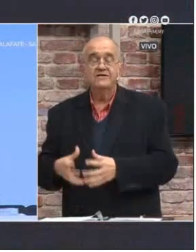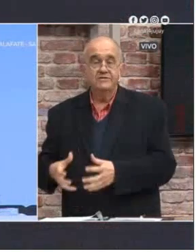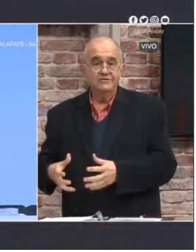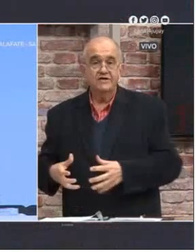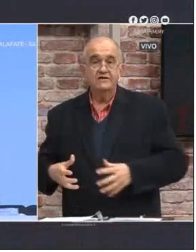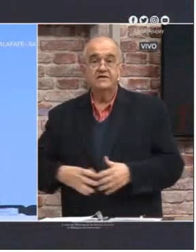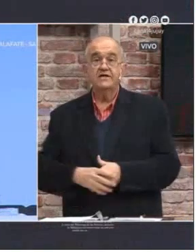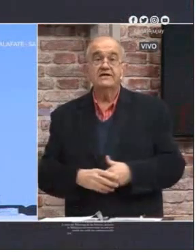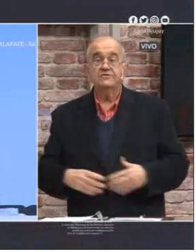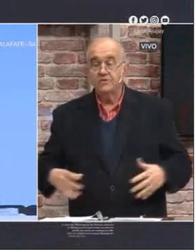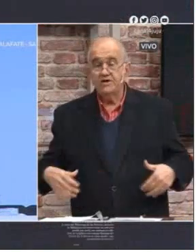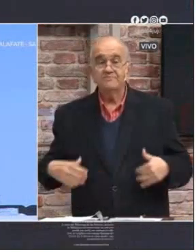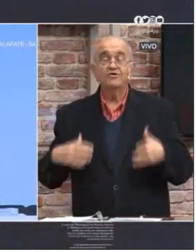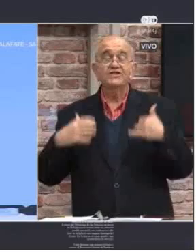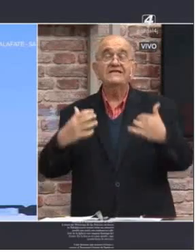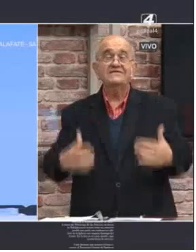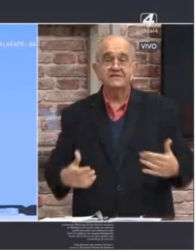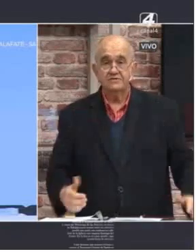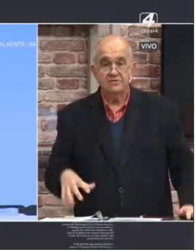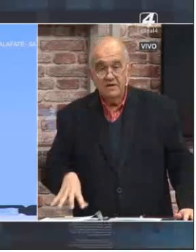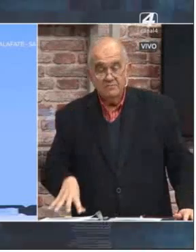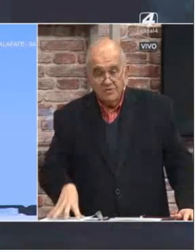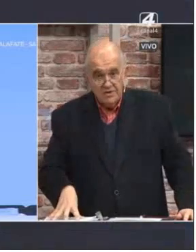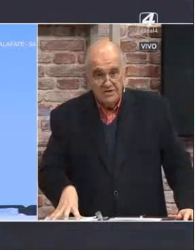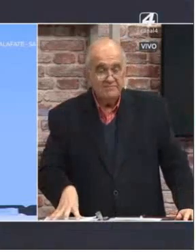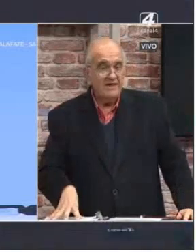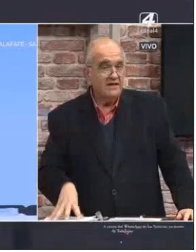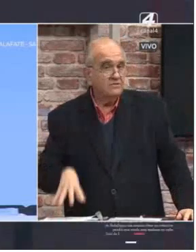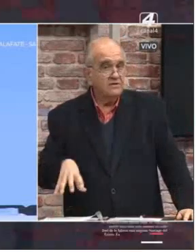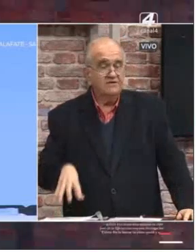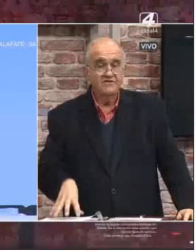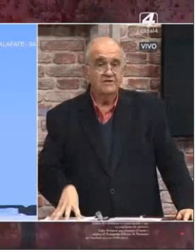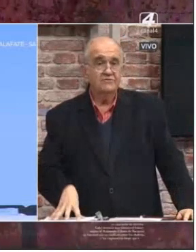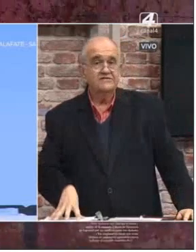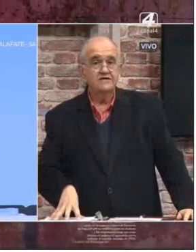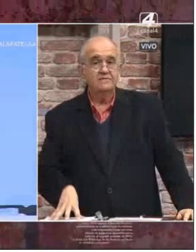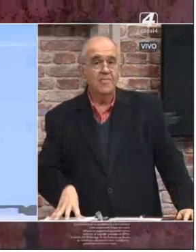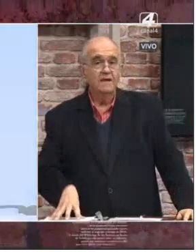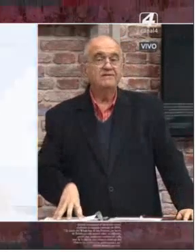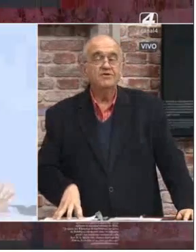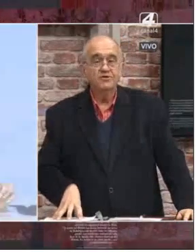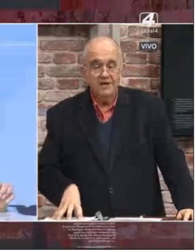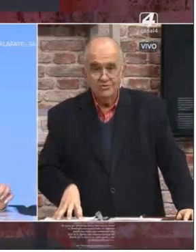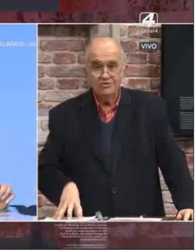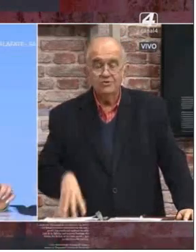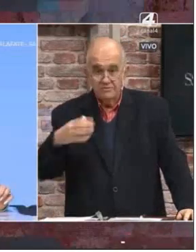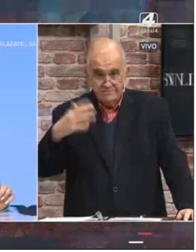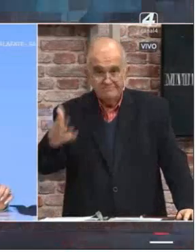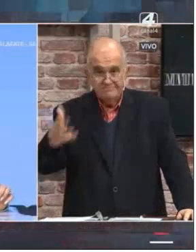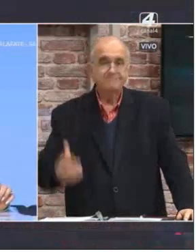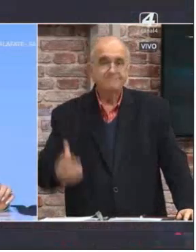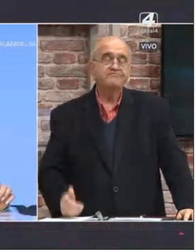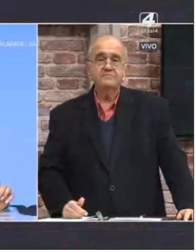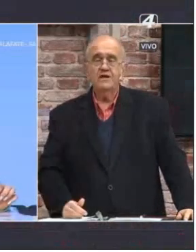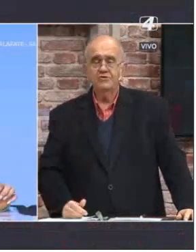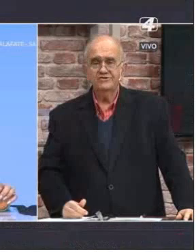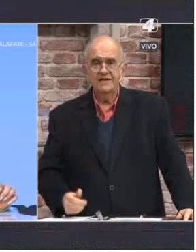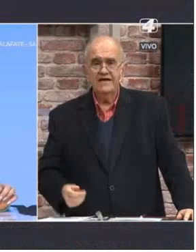tan nervioso a christina y esto es lo que potencia esto por ahora está parado hay feria judicial primero de agosto vuelven